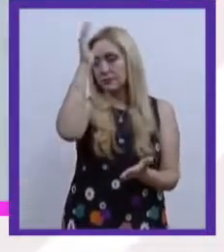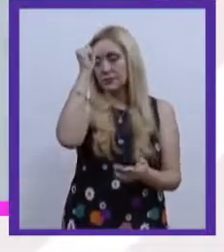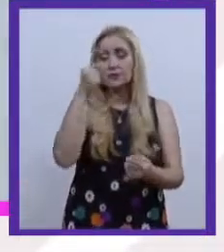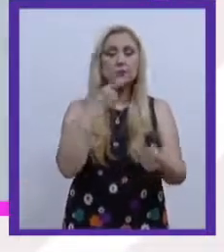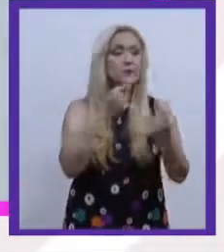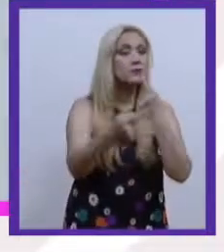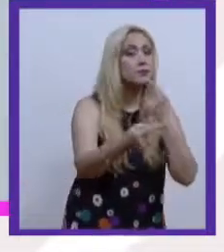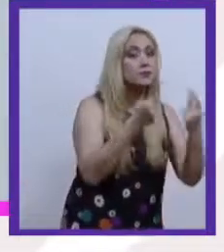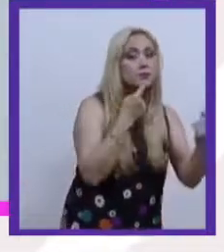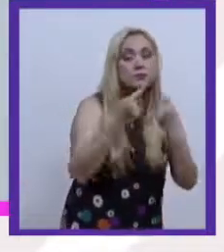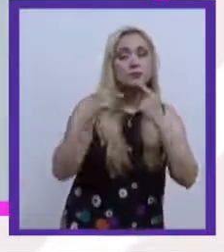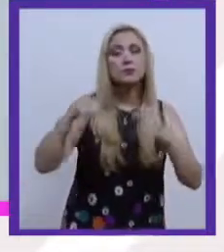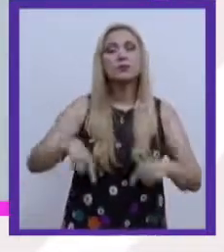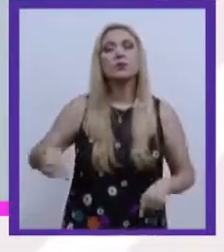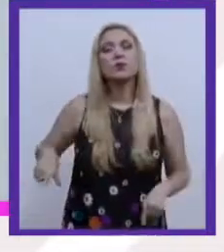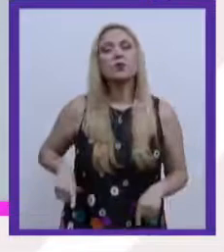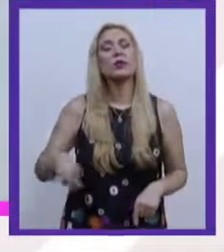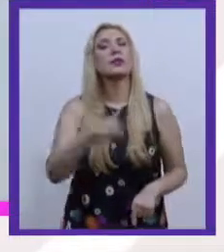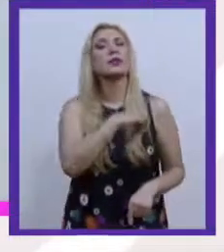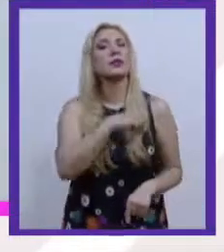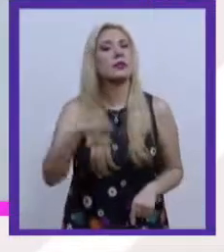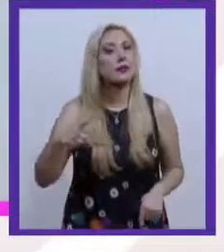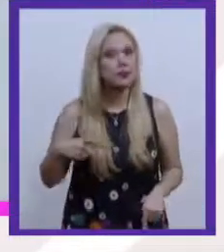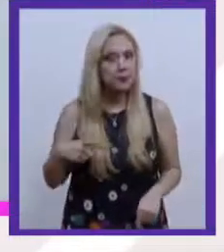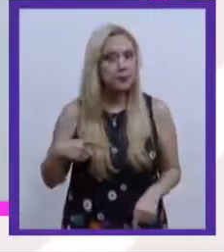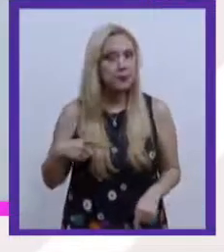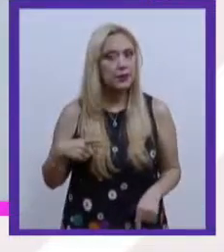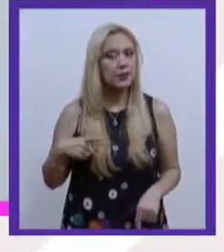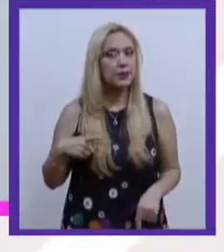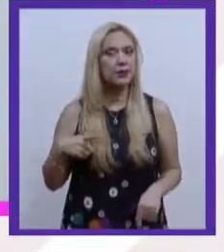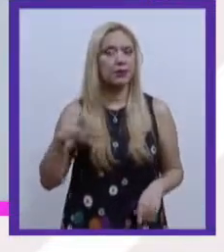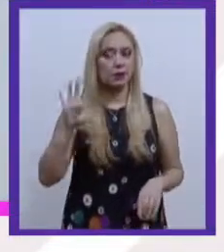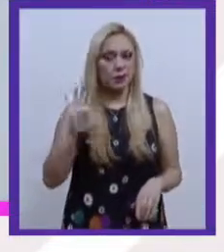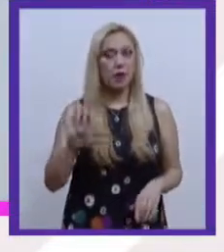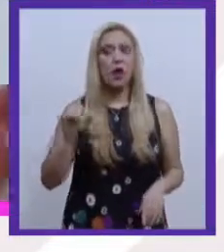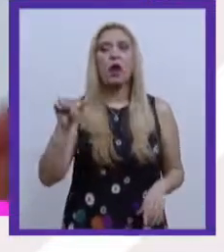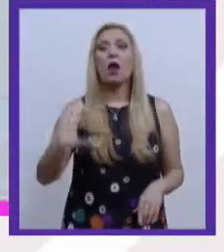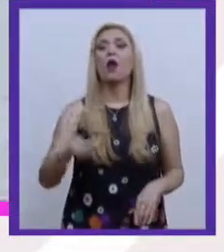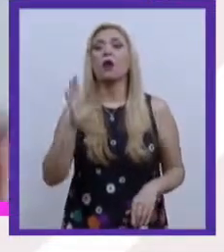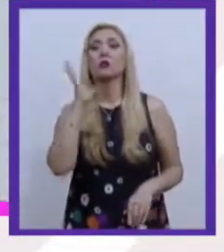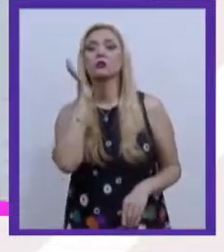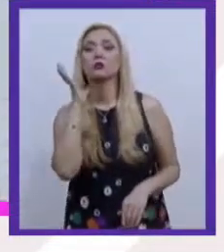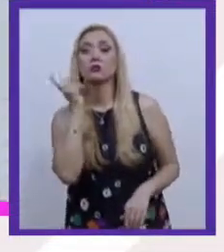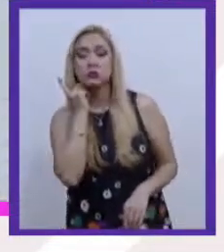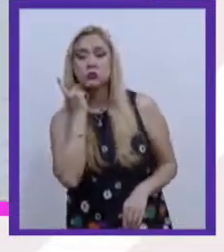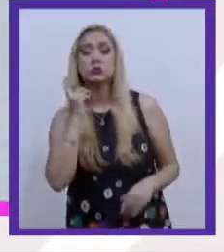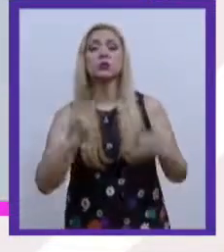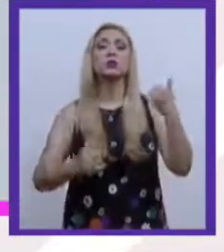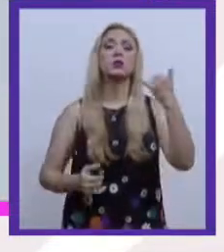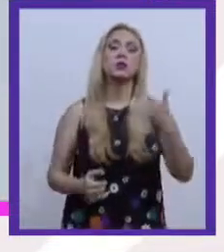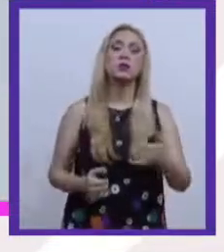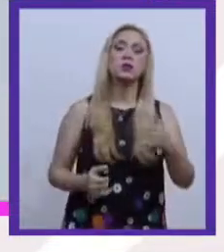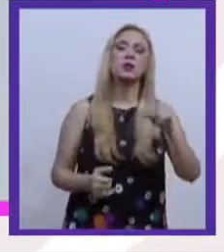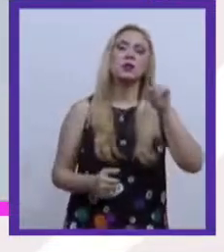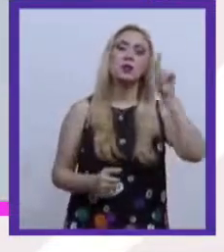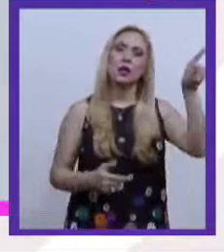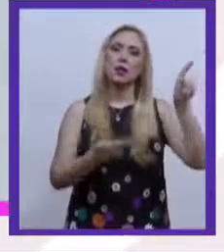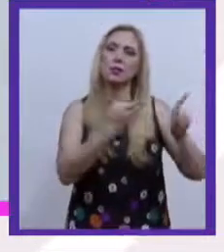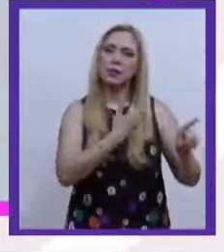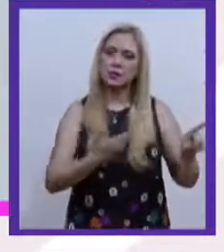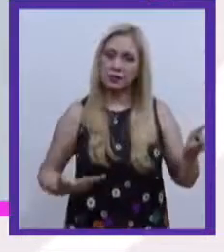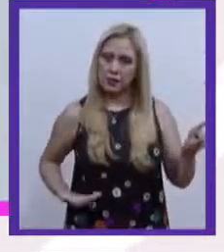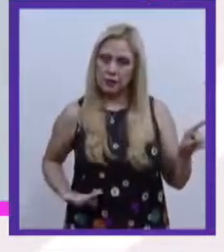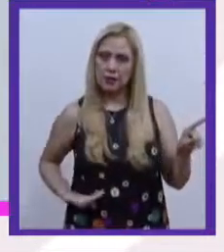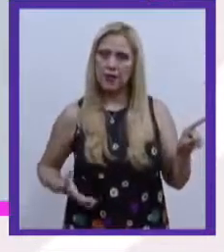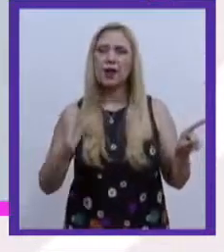de Estado que tenemos que hacer sobre todo entre el Congreso de la Unión y el Poder Ejecutivo, porque como decía